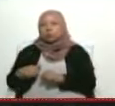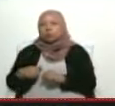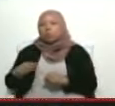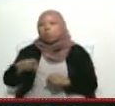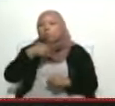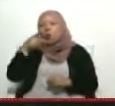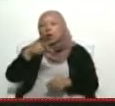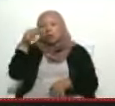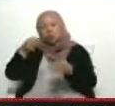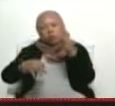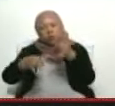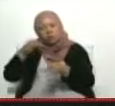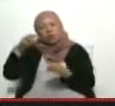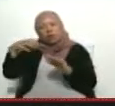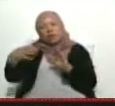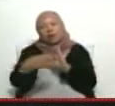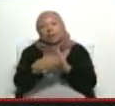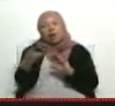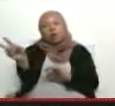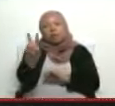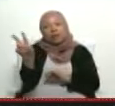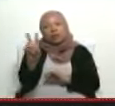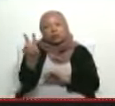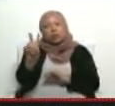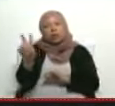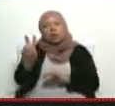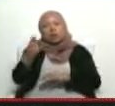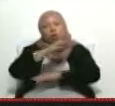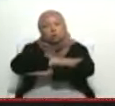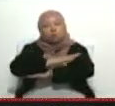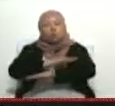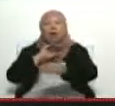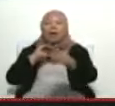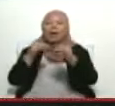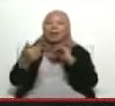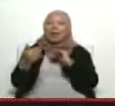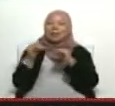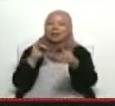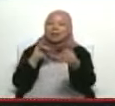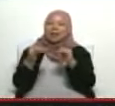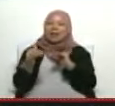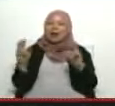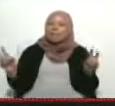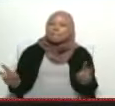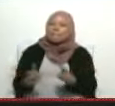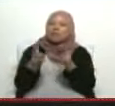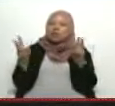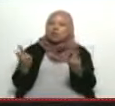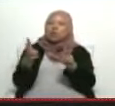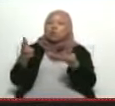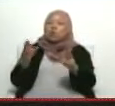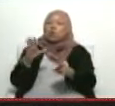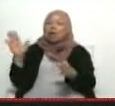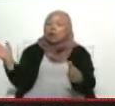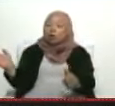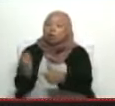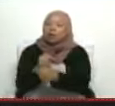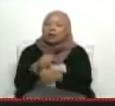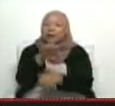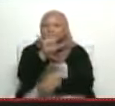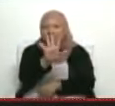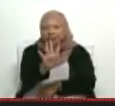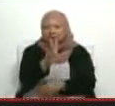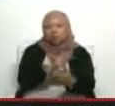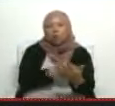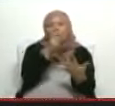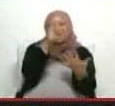política, jurídica del Estado venezolano, una victoria moral haber logrado desmantelar